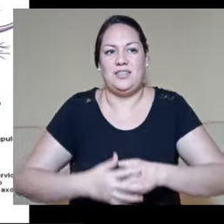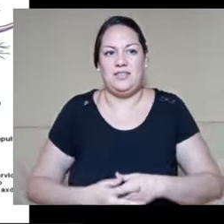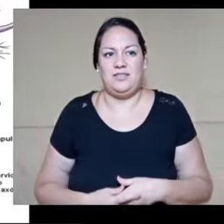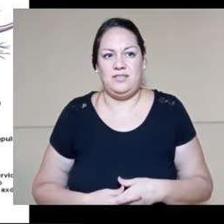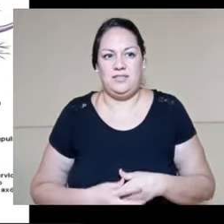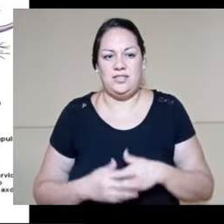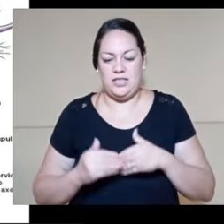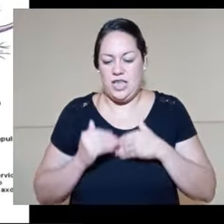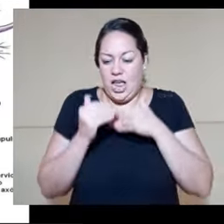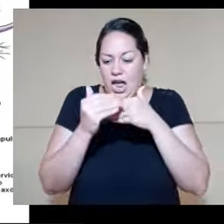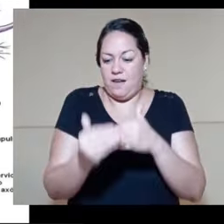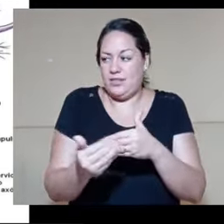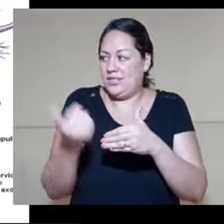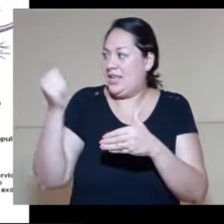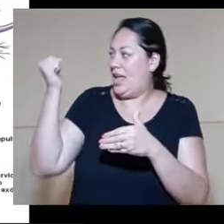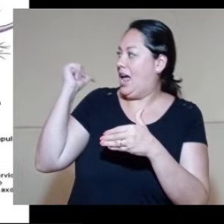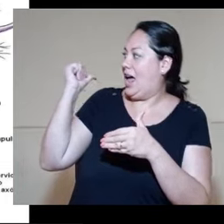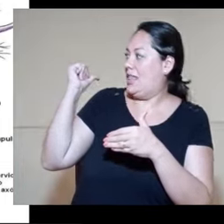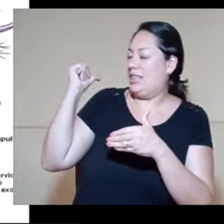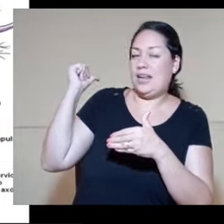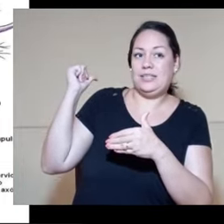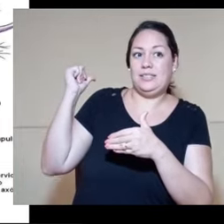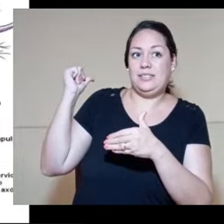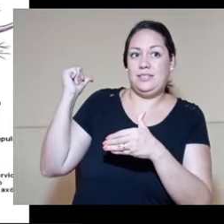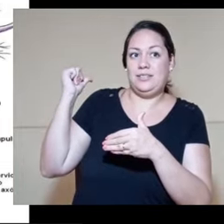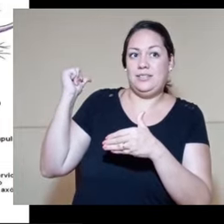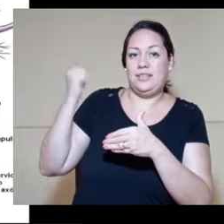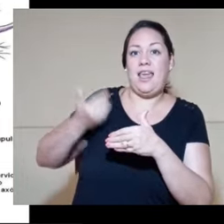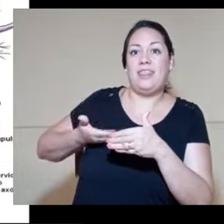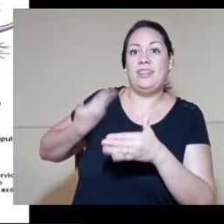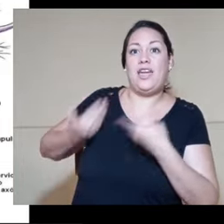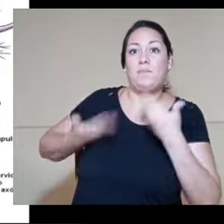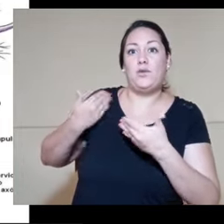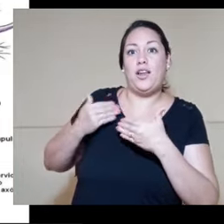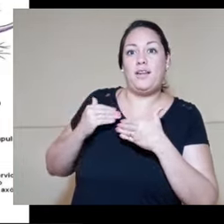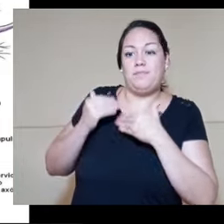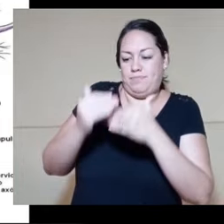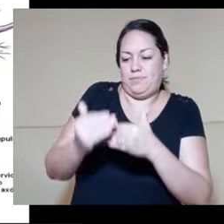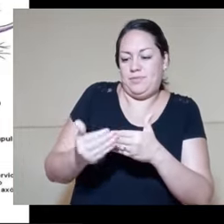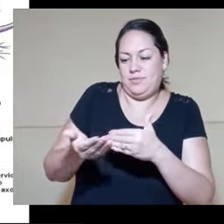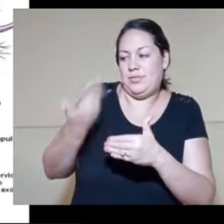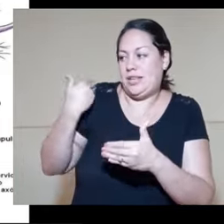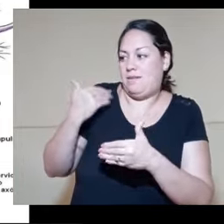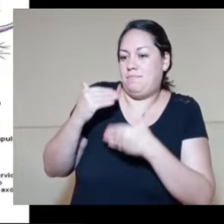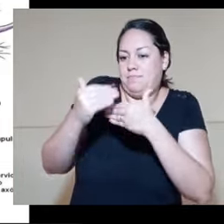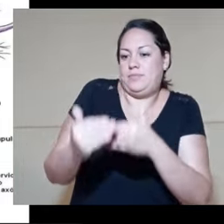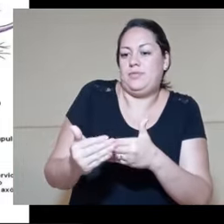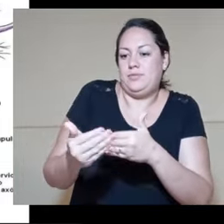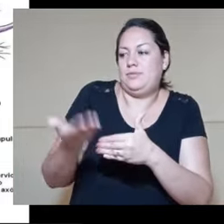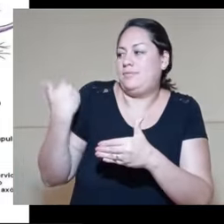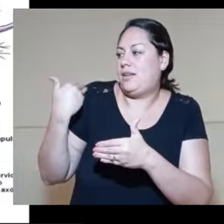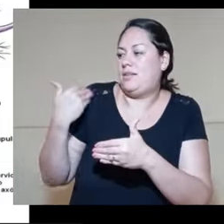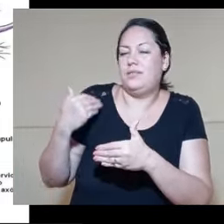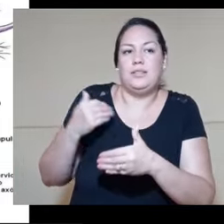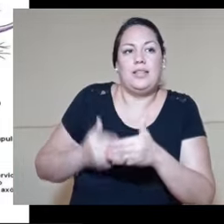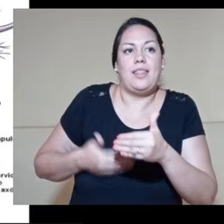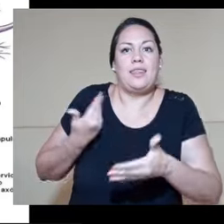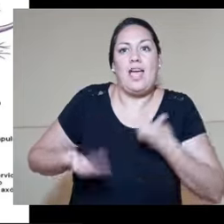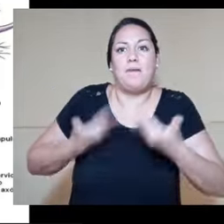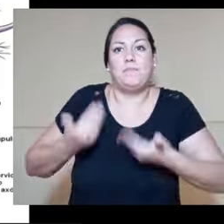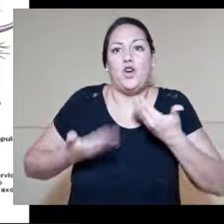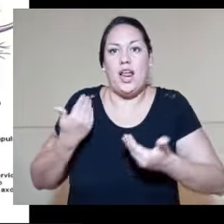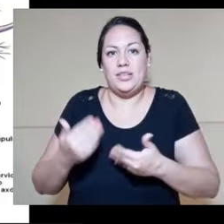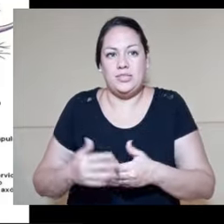en la anterior. Que va avanzando, y a medida que va avanzando el frente de despolarización, lo de atrás se va repolarizando, y esta va